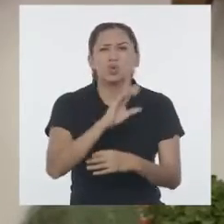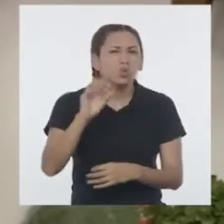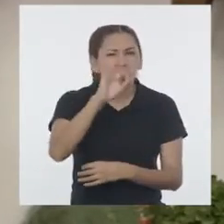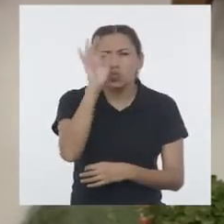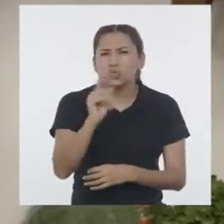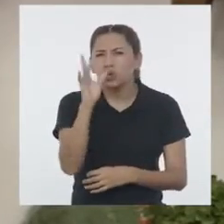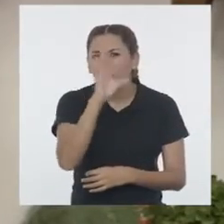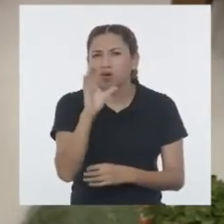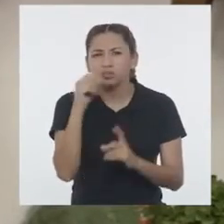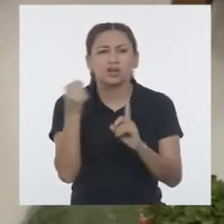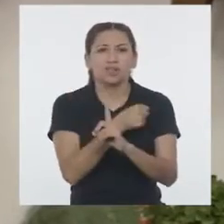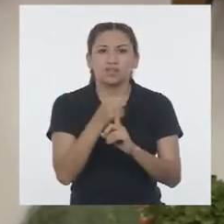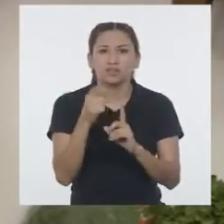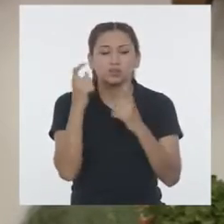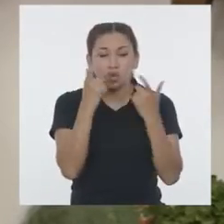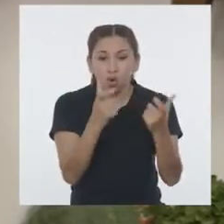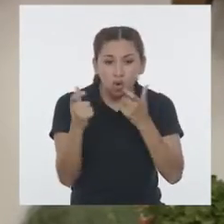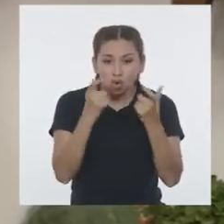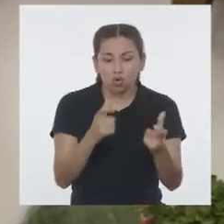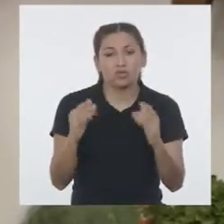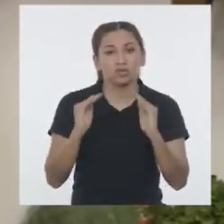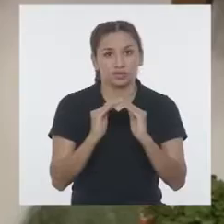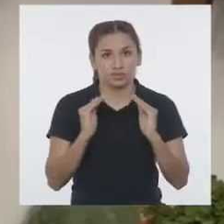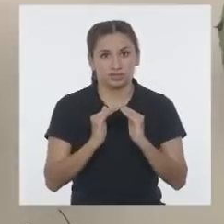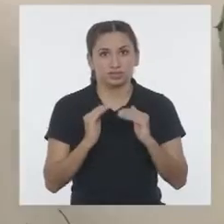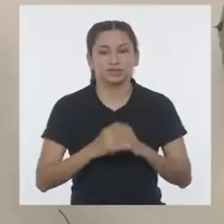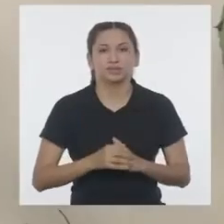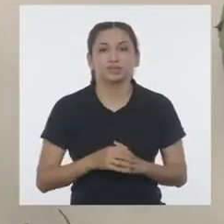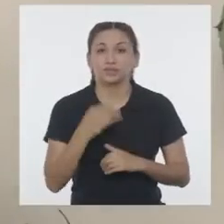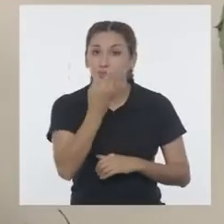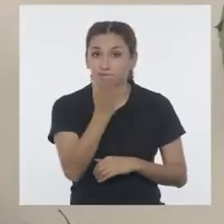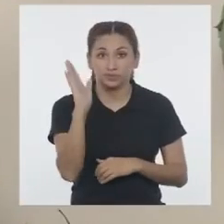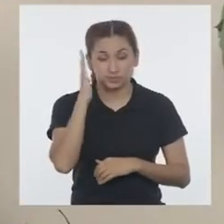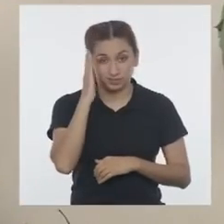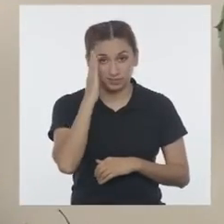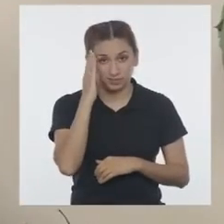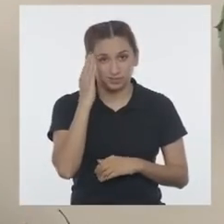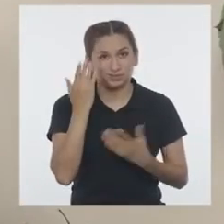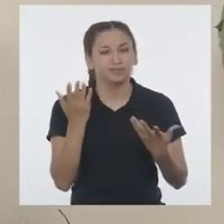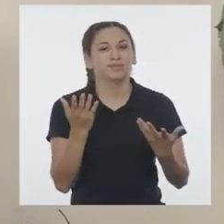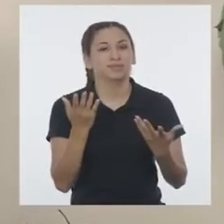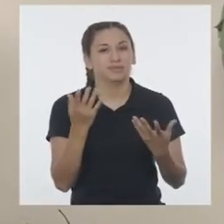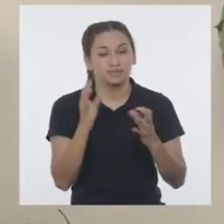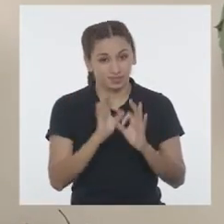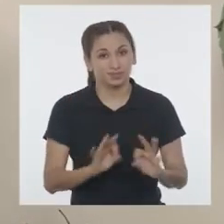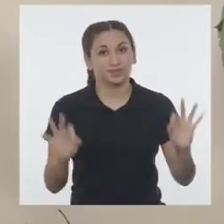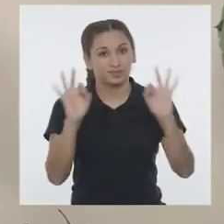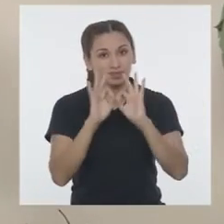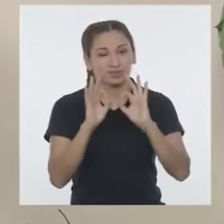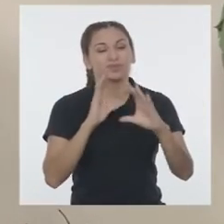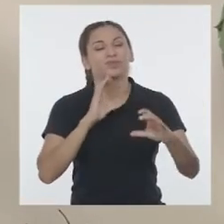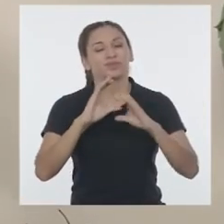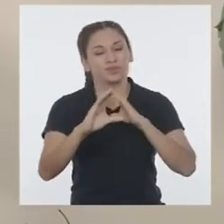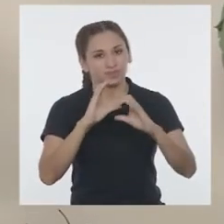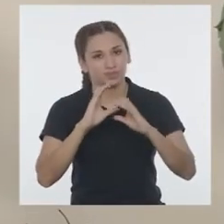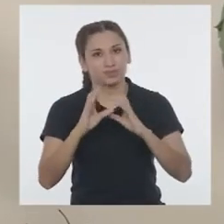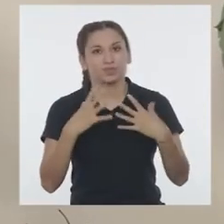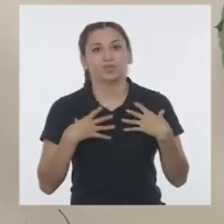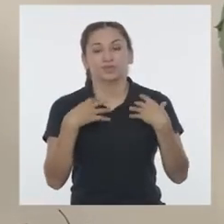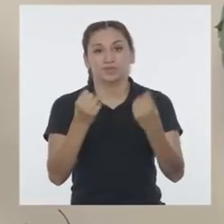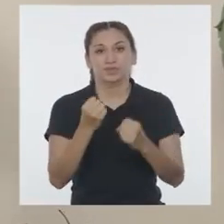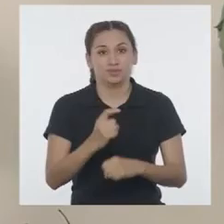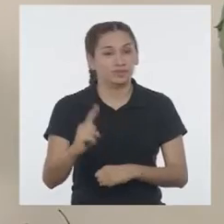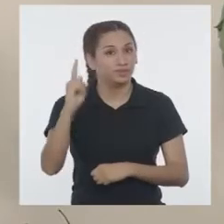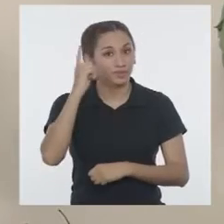la violencia para ejercer control en casa. ¿Saben qué me parece importante? Hablar sobre la